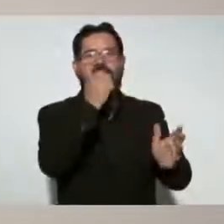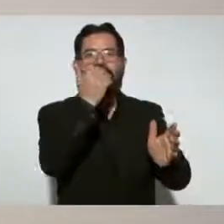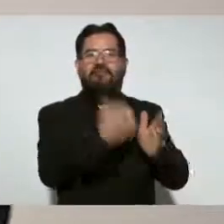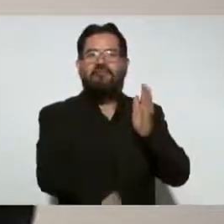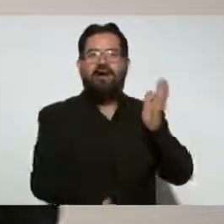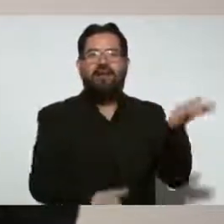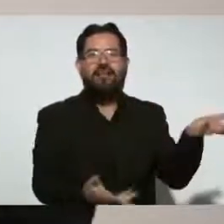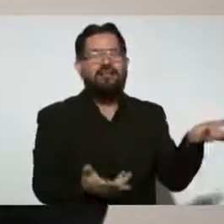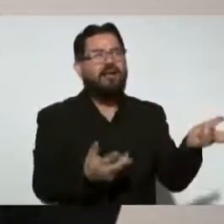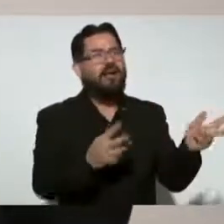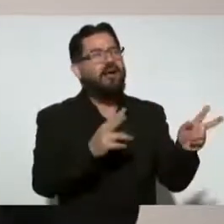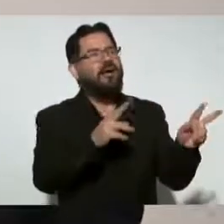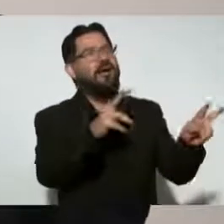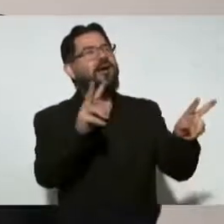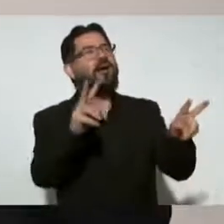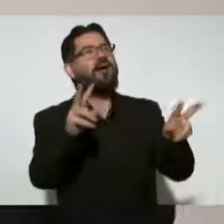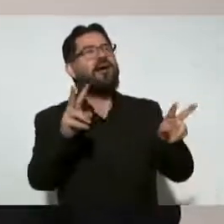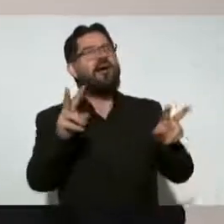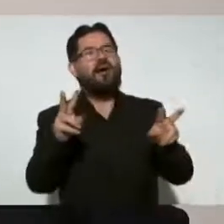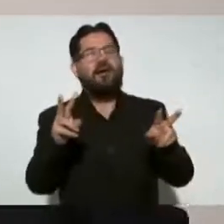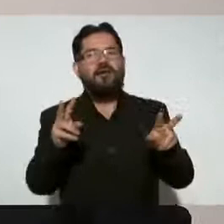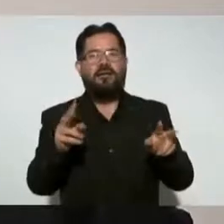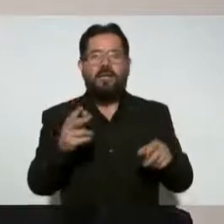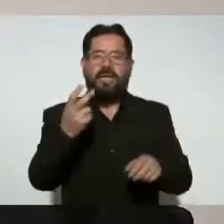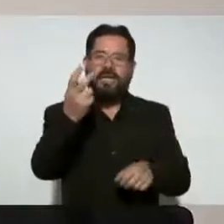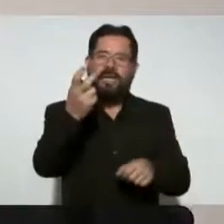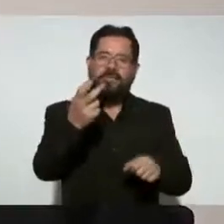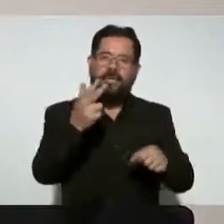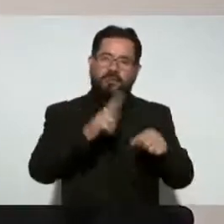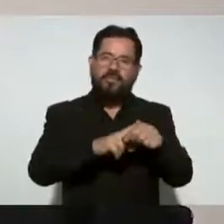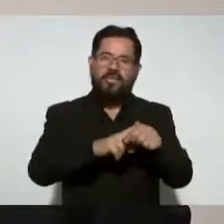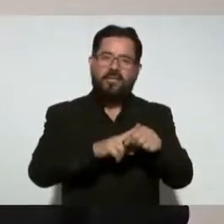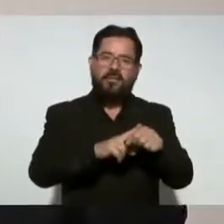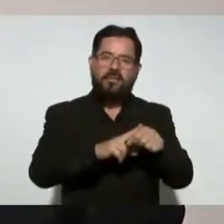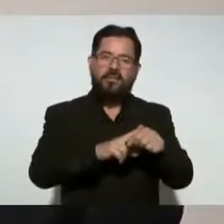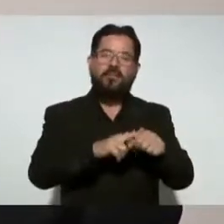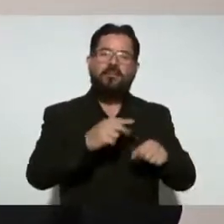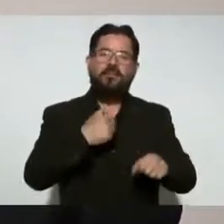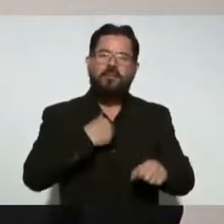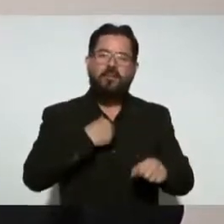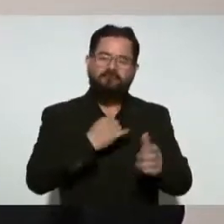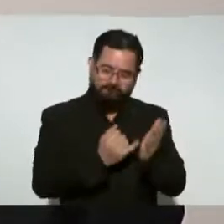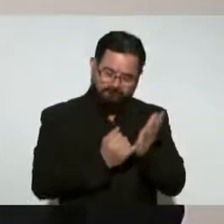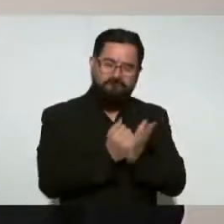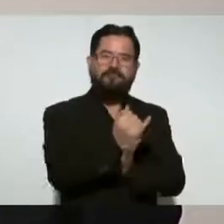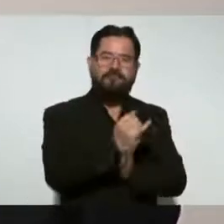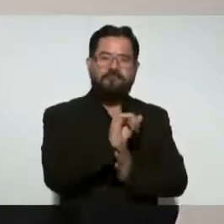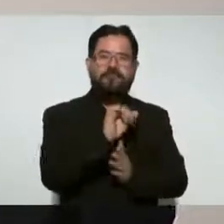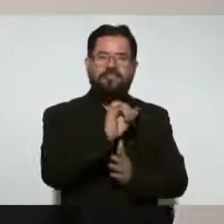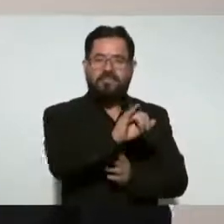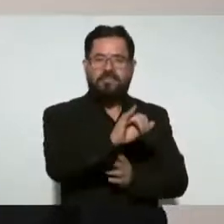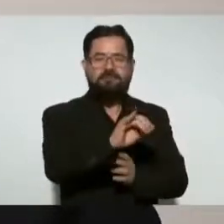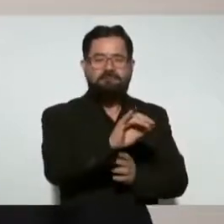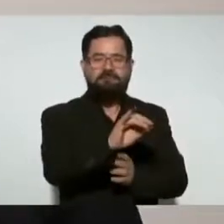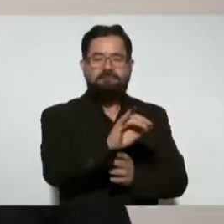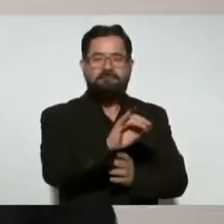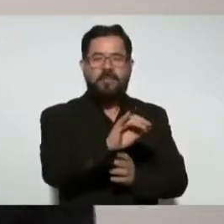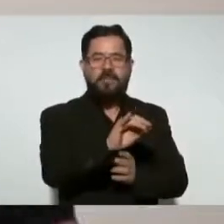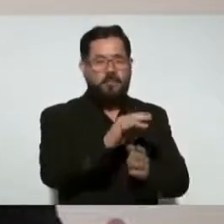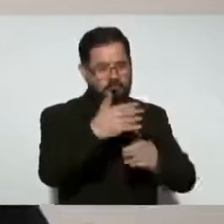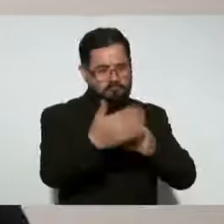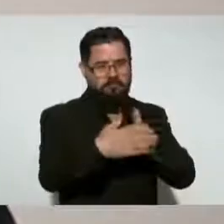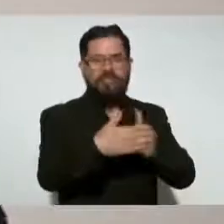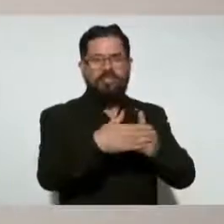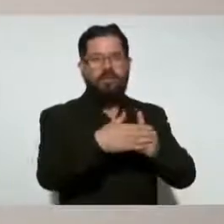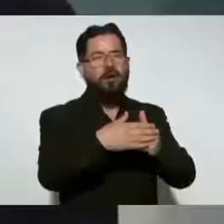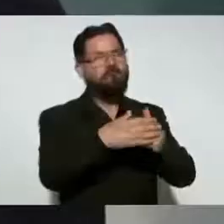había que darle continuidad. Ese hospital sí, lo tenemos que concluir.